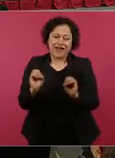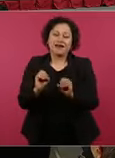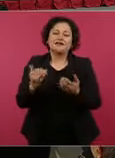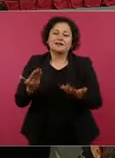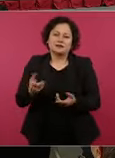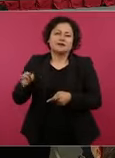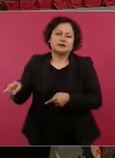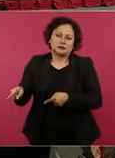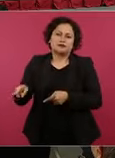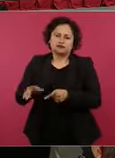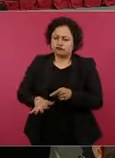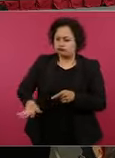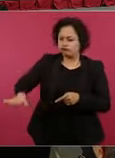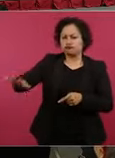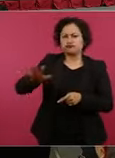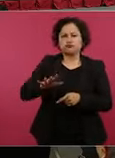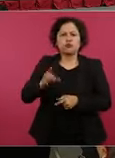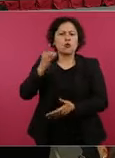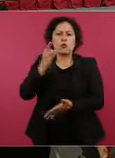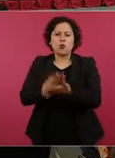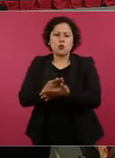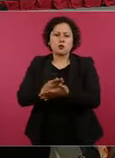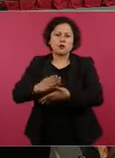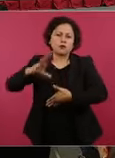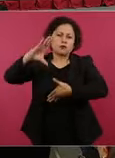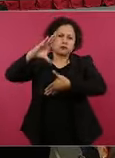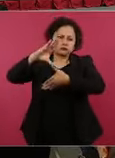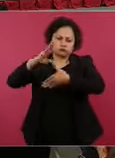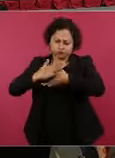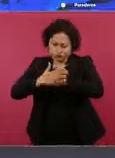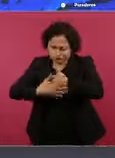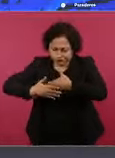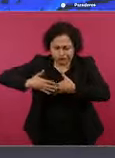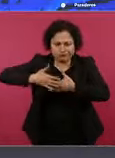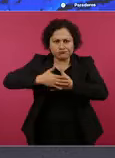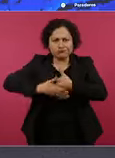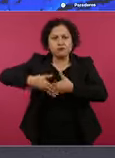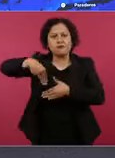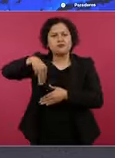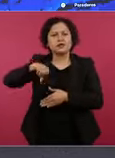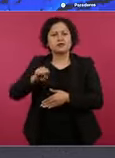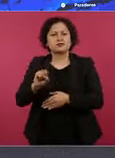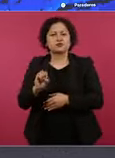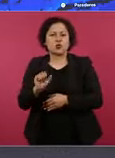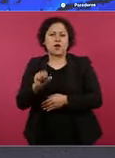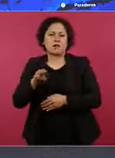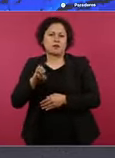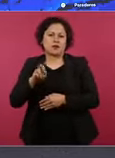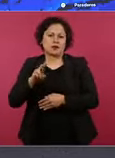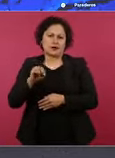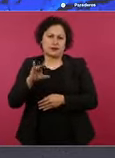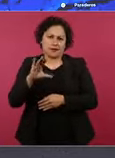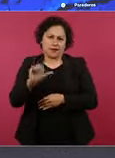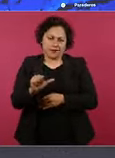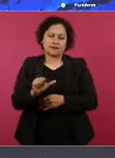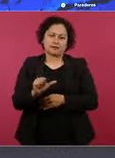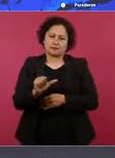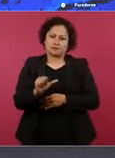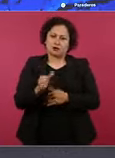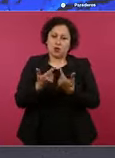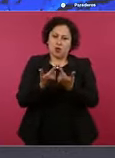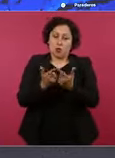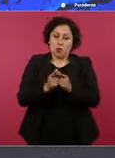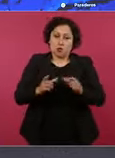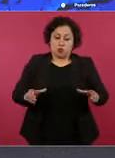era Mesoamérica, y la cultura maya florece pues en